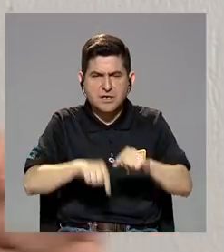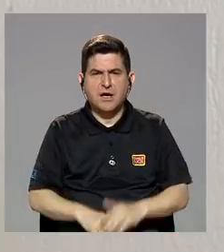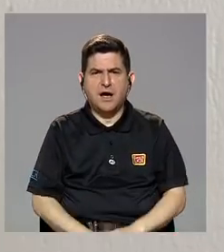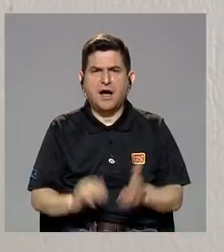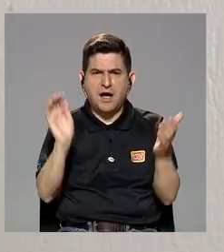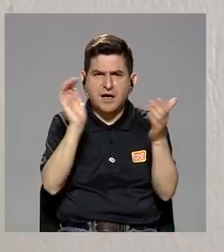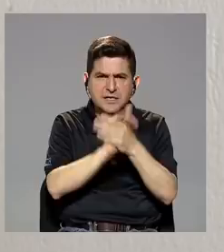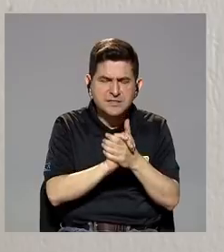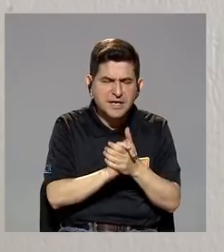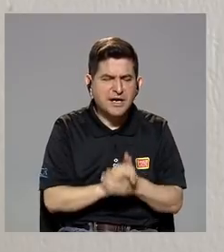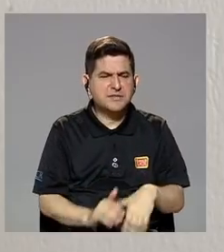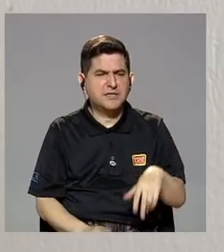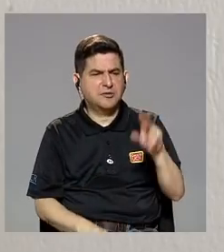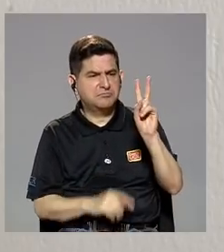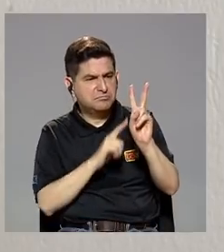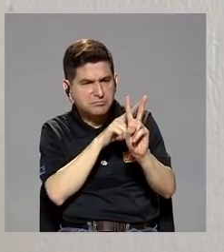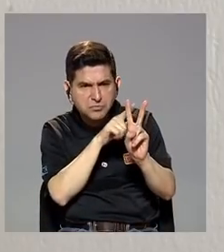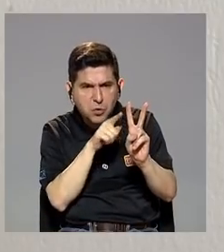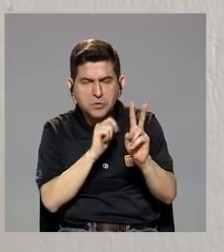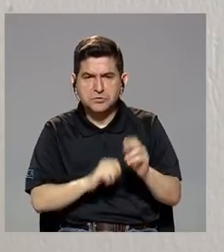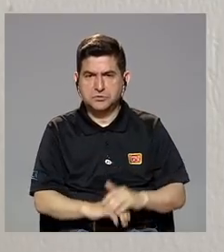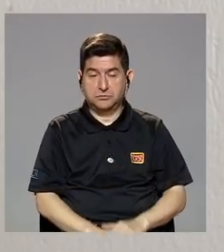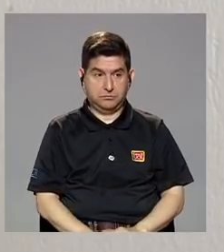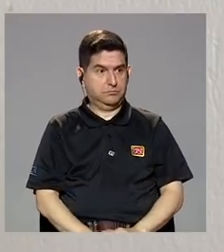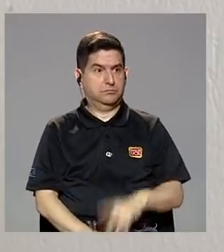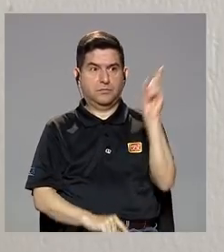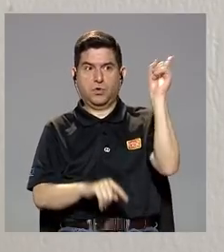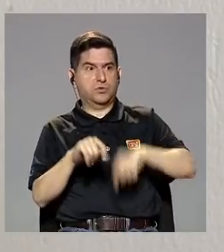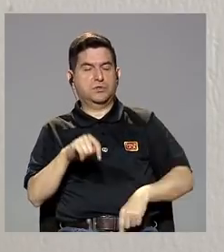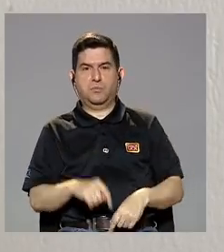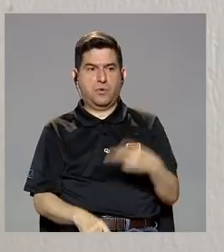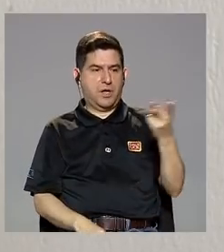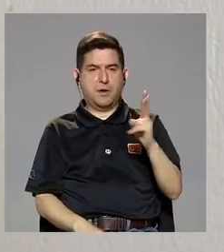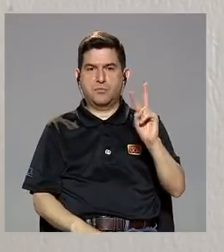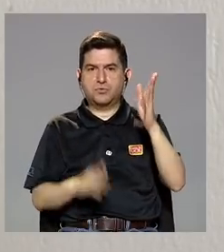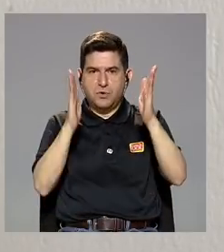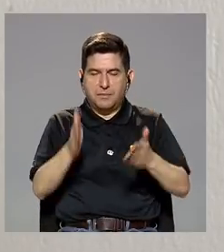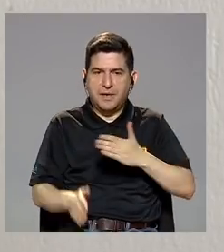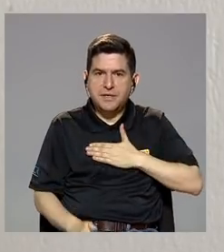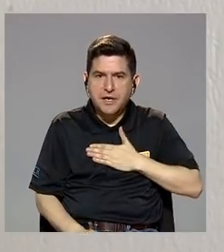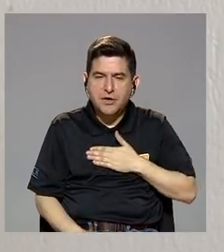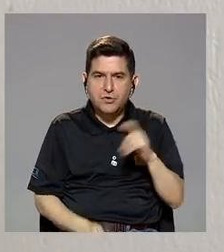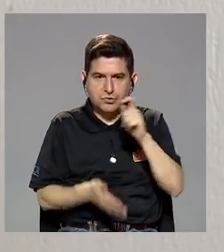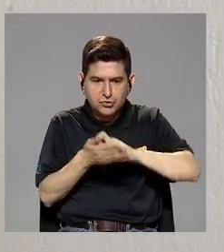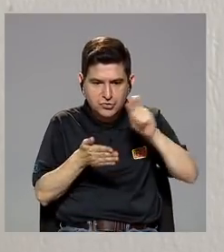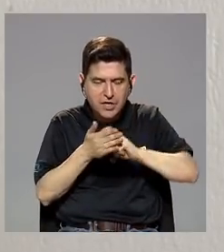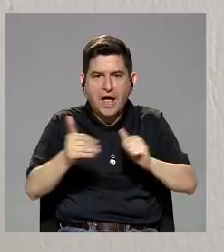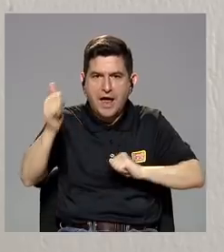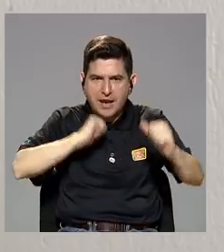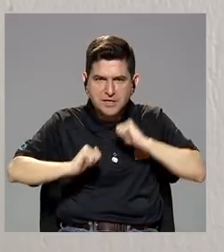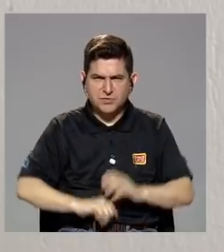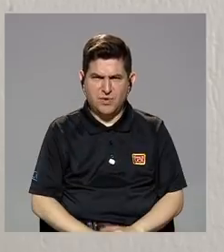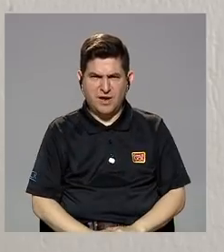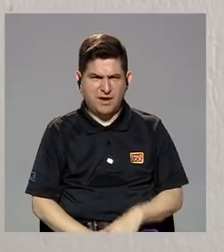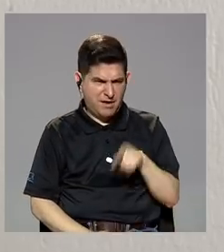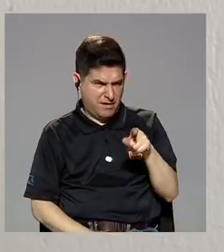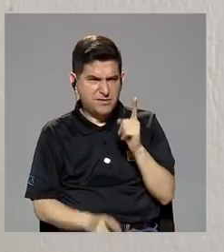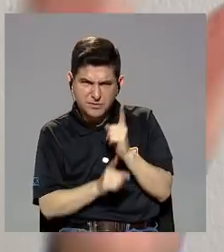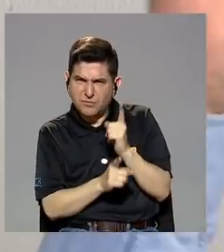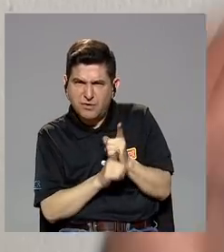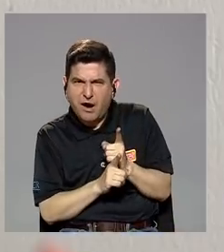se casa fulano consultan a me dijo yo no puede ser si estos dos fueron compañeros míos la escuela de teatro serán ellos